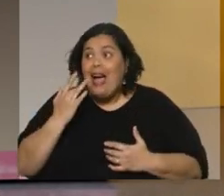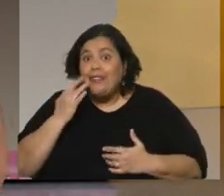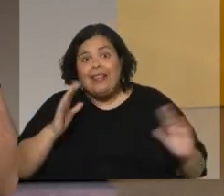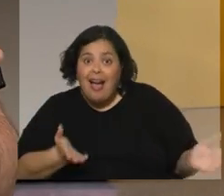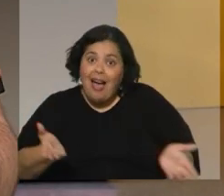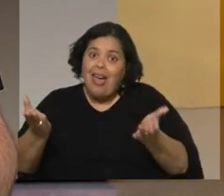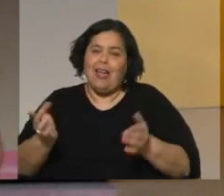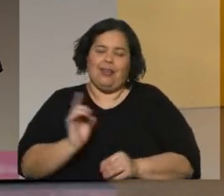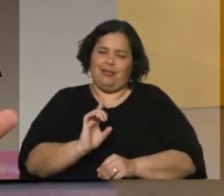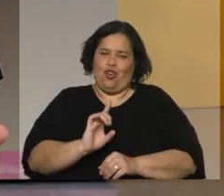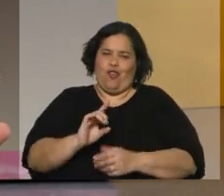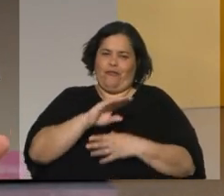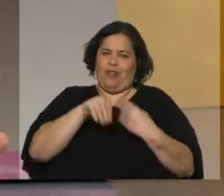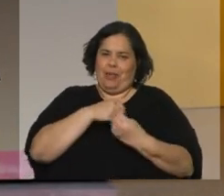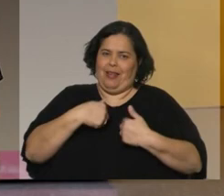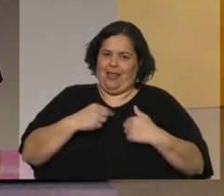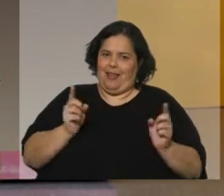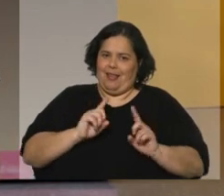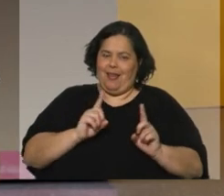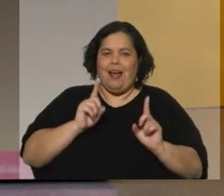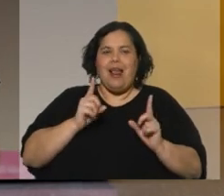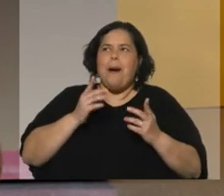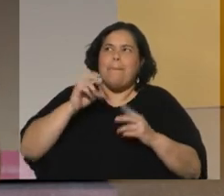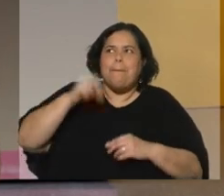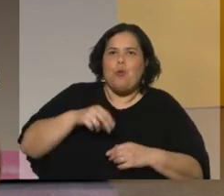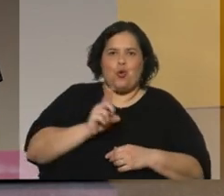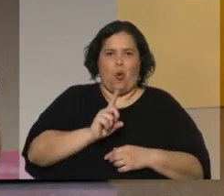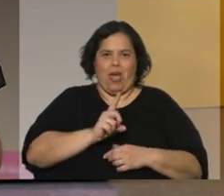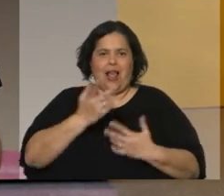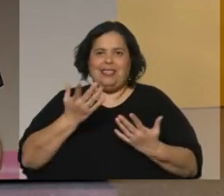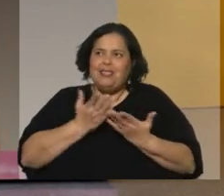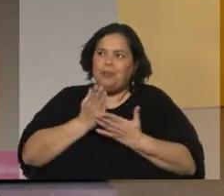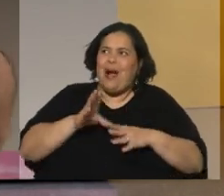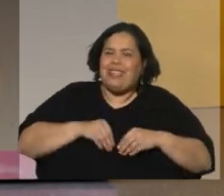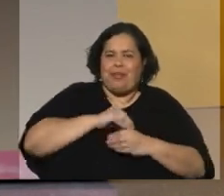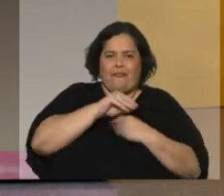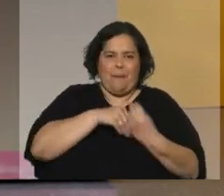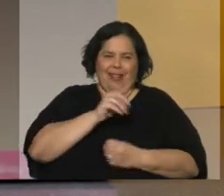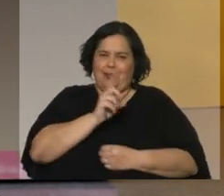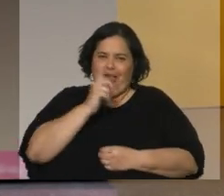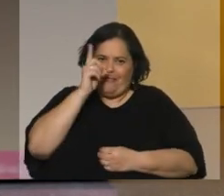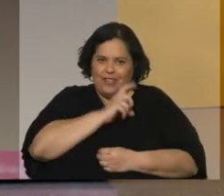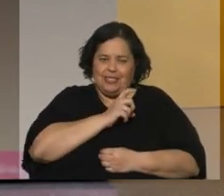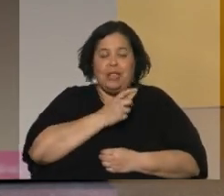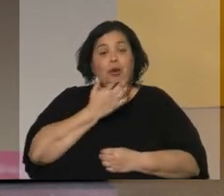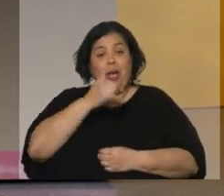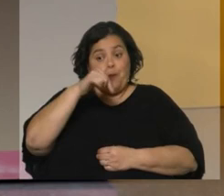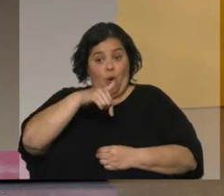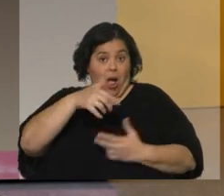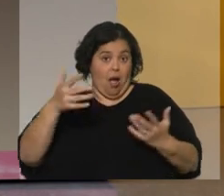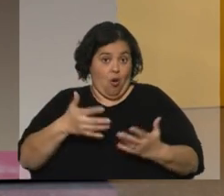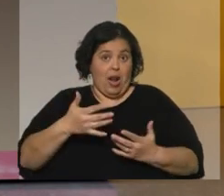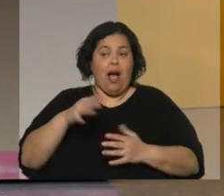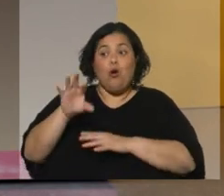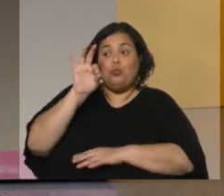me parece fantástico no era tan común eran bastante más difícil de aceptarlo hoy lo vemos de hecho sin ir más lejos la